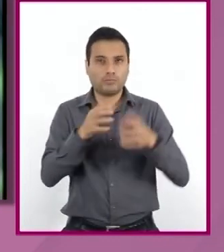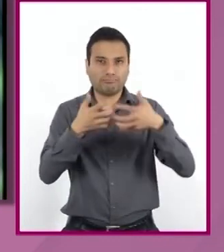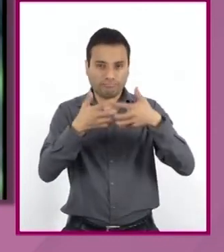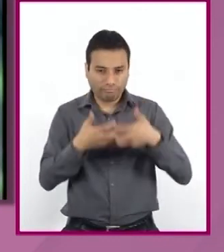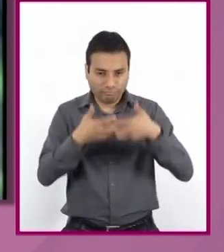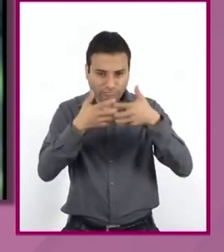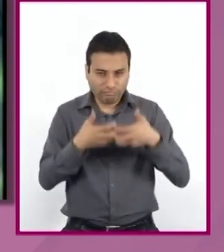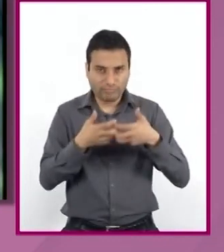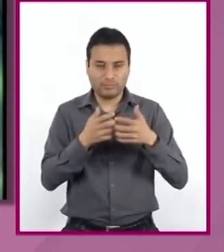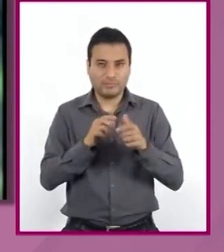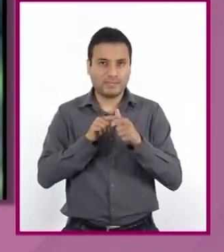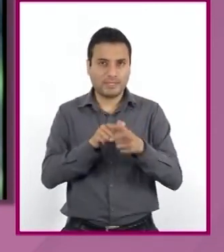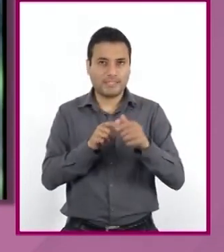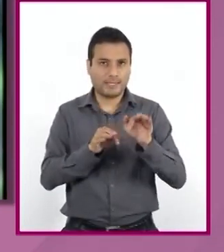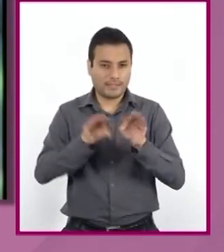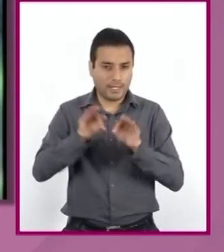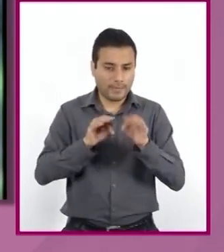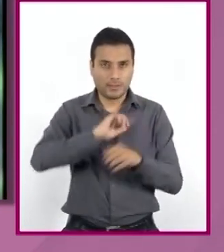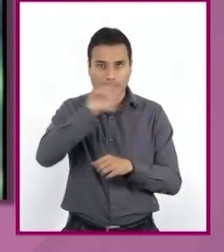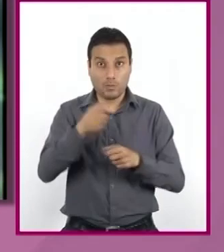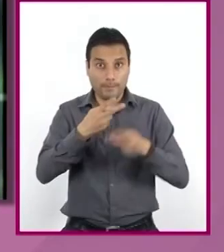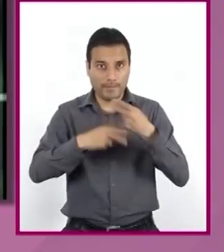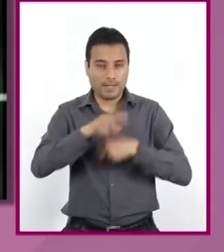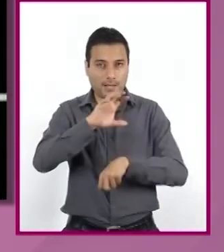respiración, con la que se obtiene la energía.